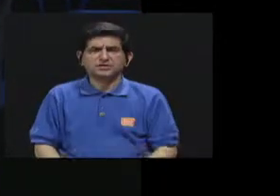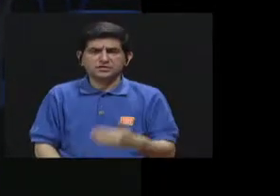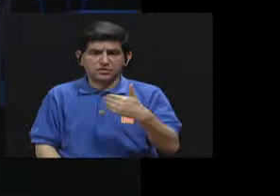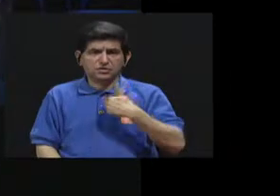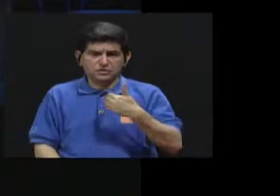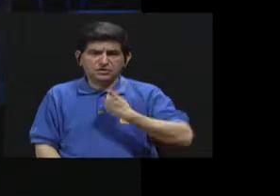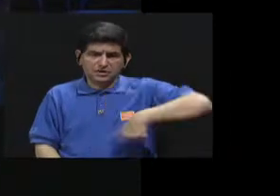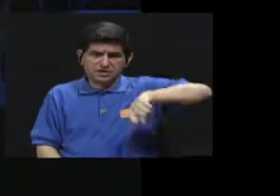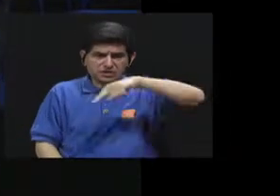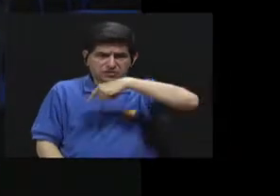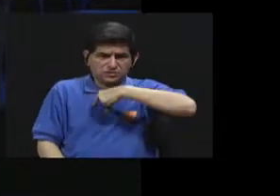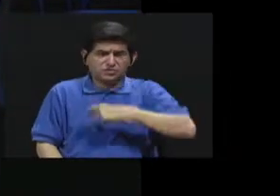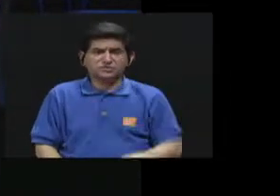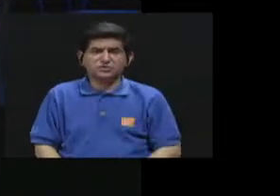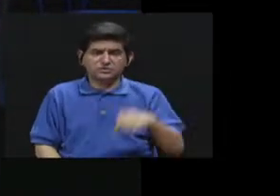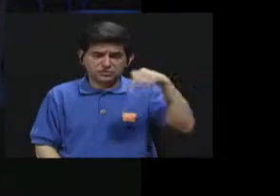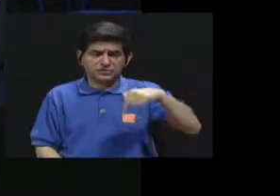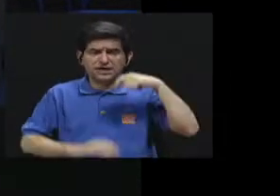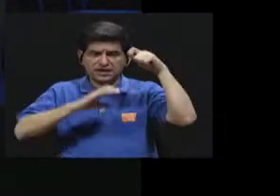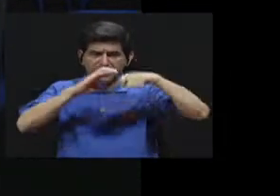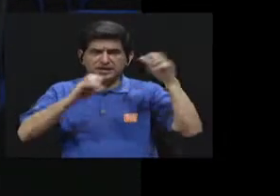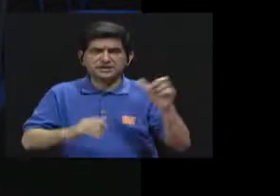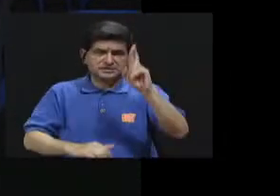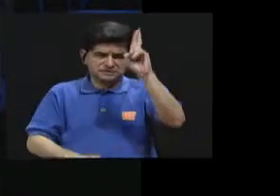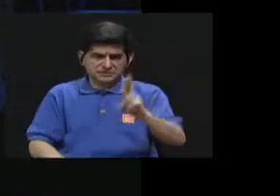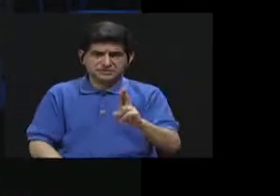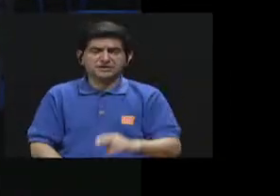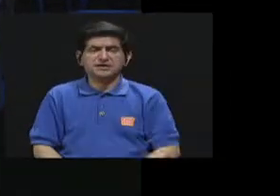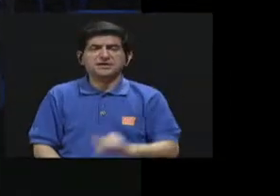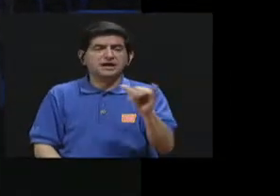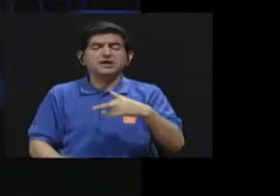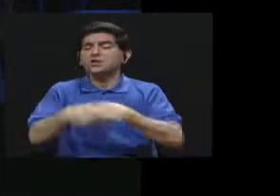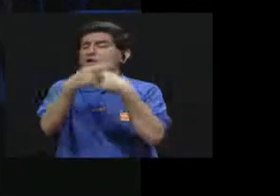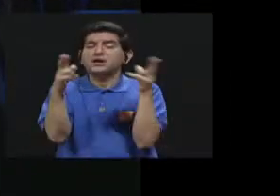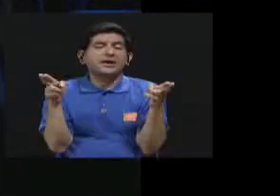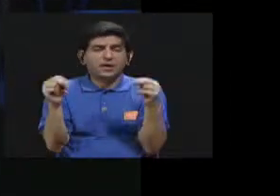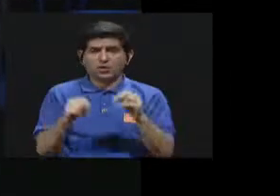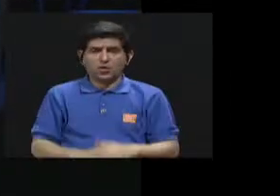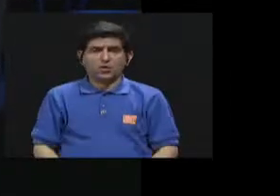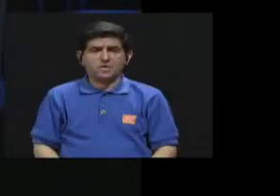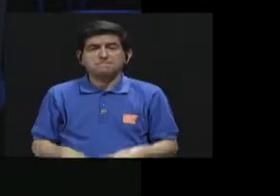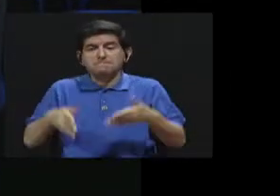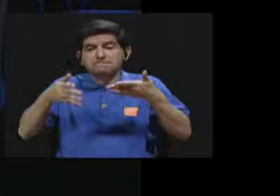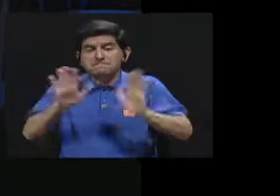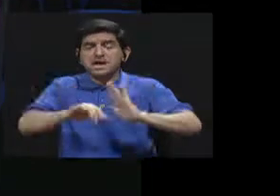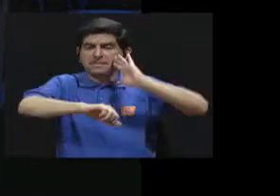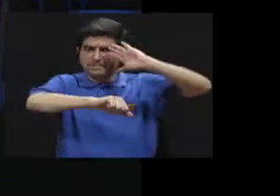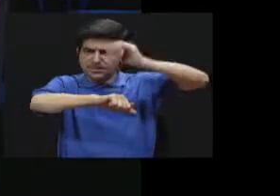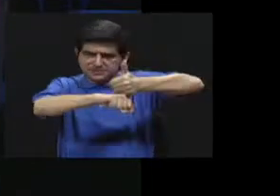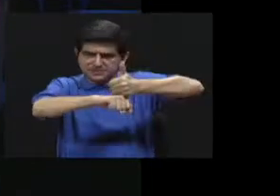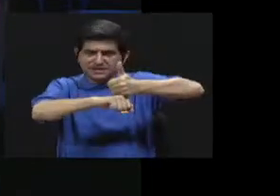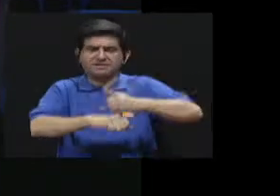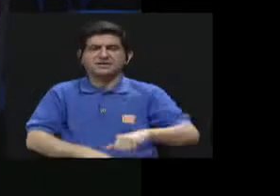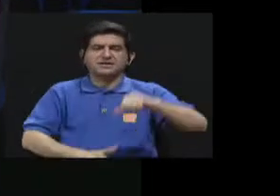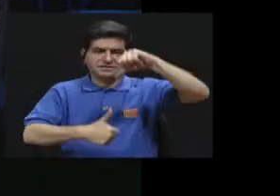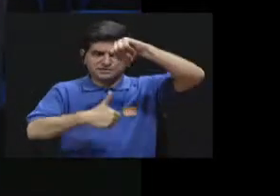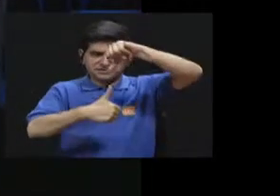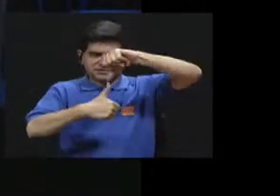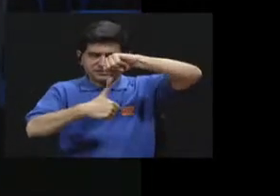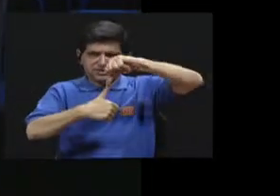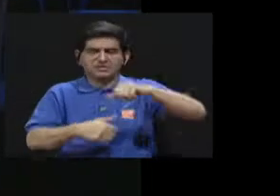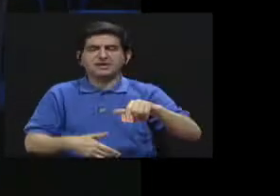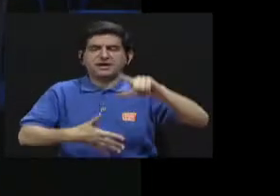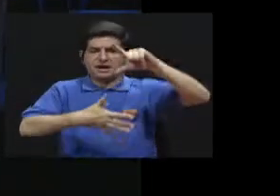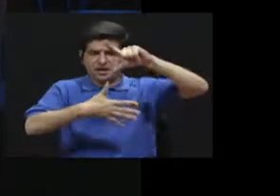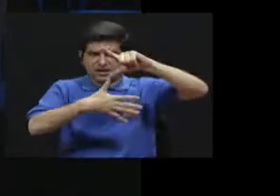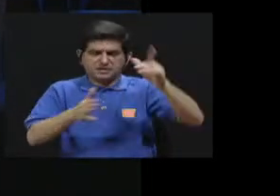Ahí también vamos creciendo. Yo creo que eso es algo muy lindo de este festival, que va a ir creciendo con los que hacemos, los que hacen cine en Costa Rica. Claro.